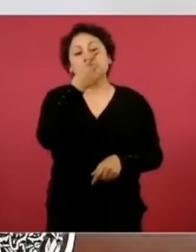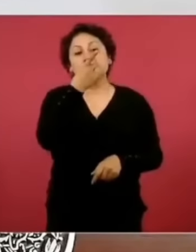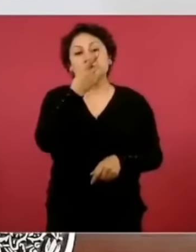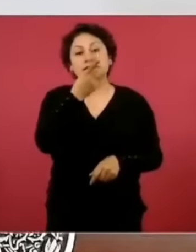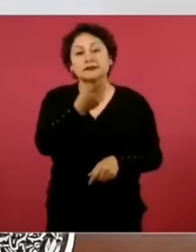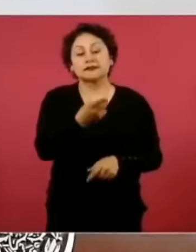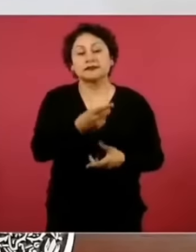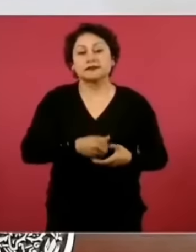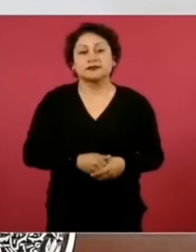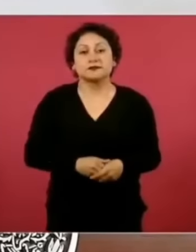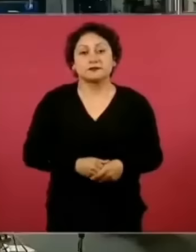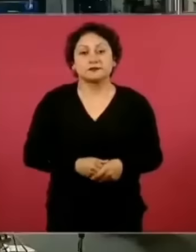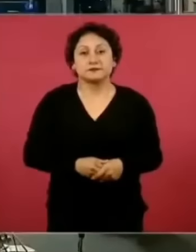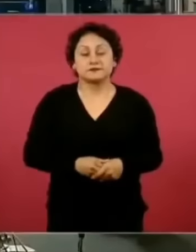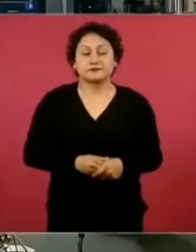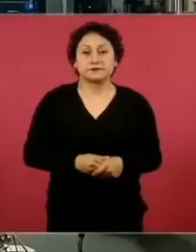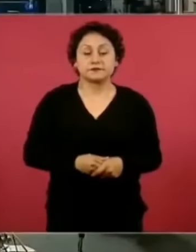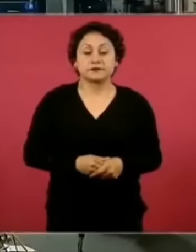el que